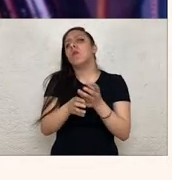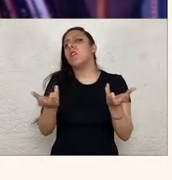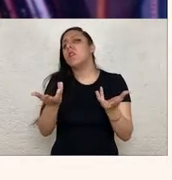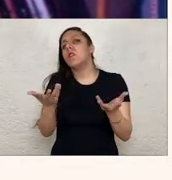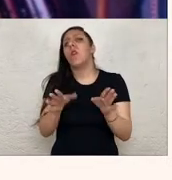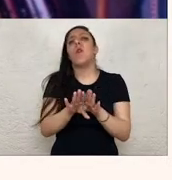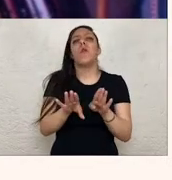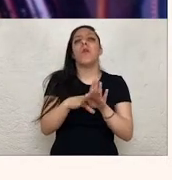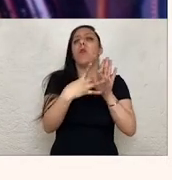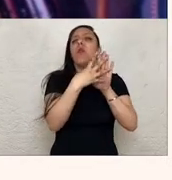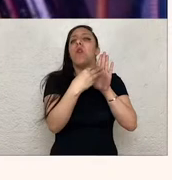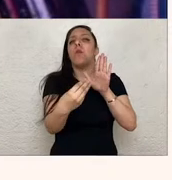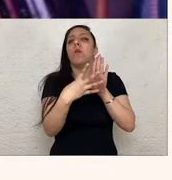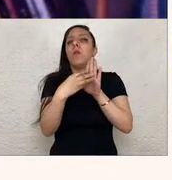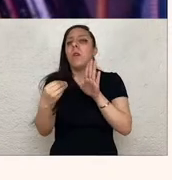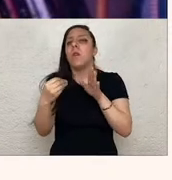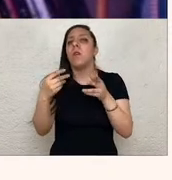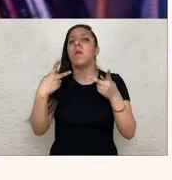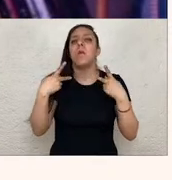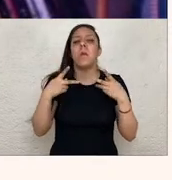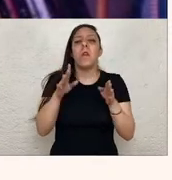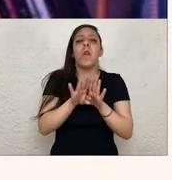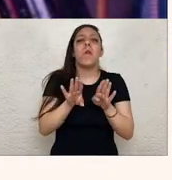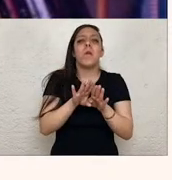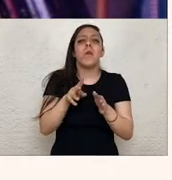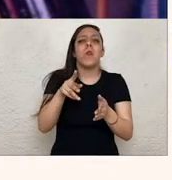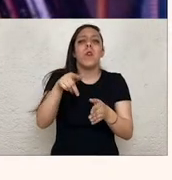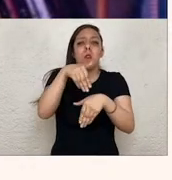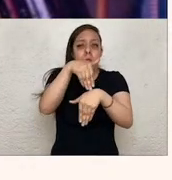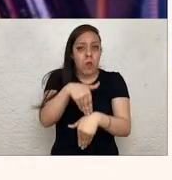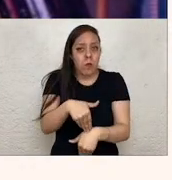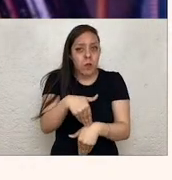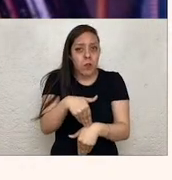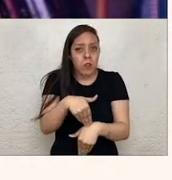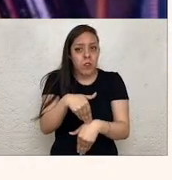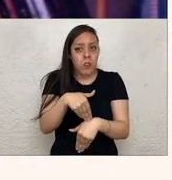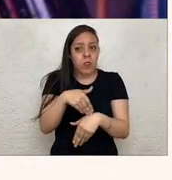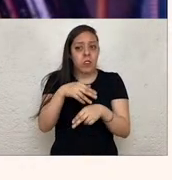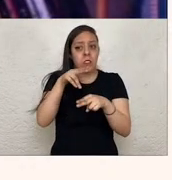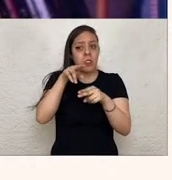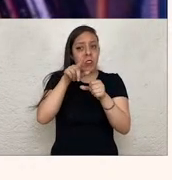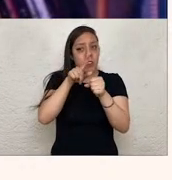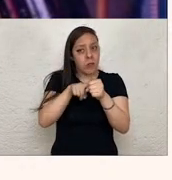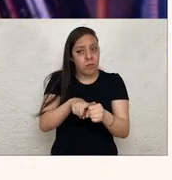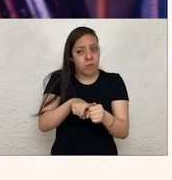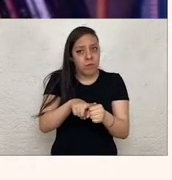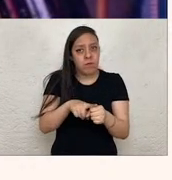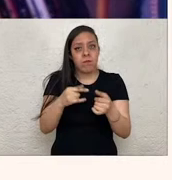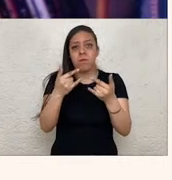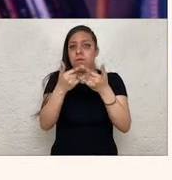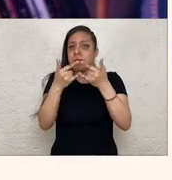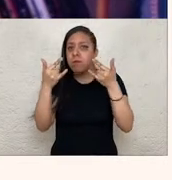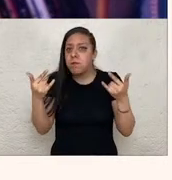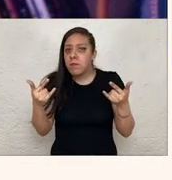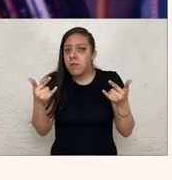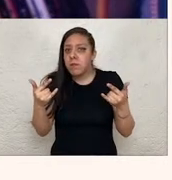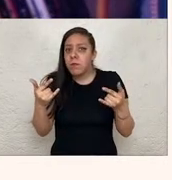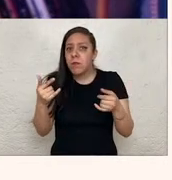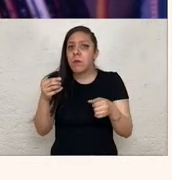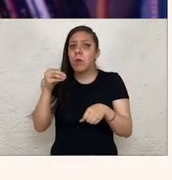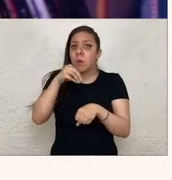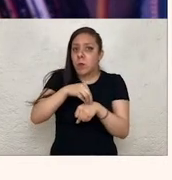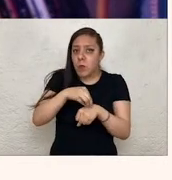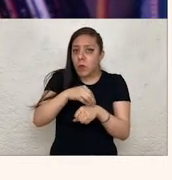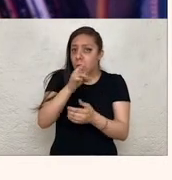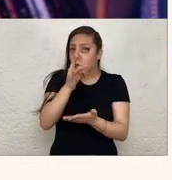seguir reproduciendo precisamente este lugar de subordinación en el que se han situado históricamente no